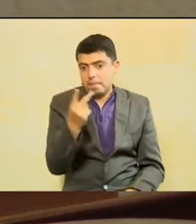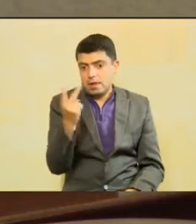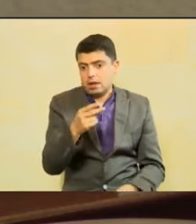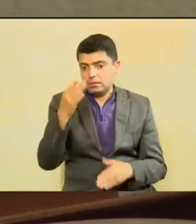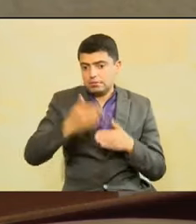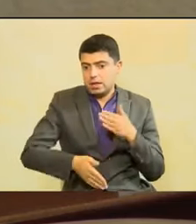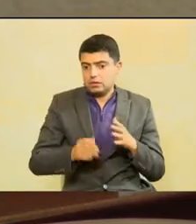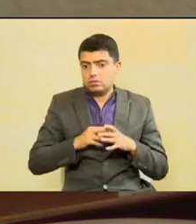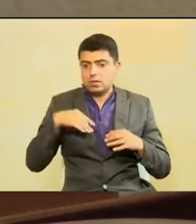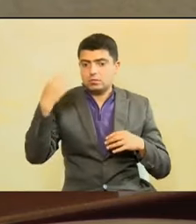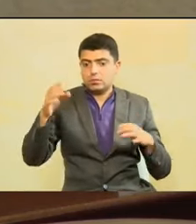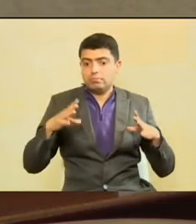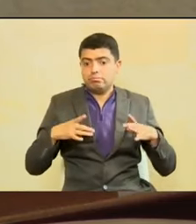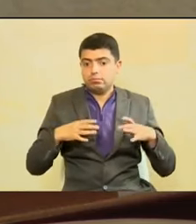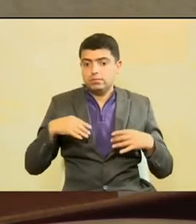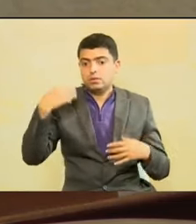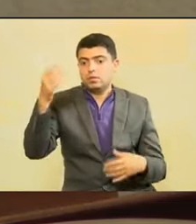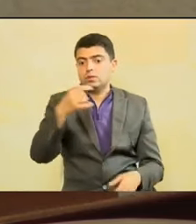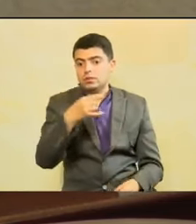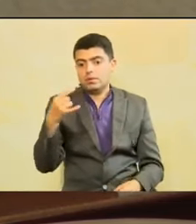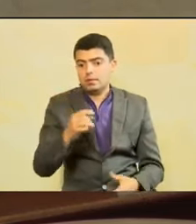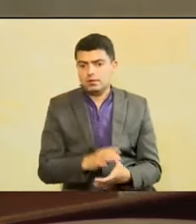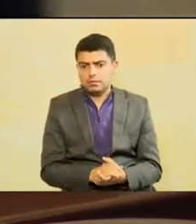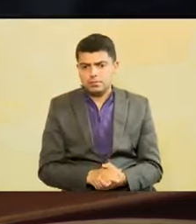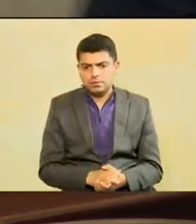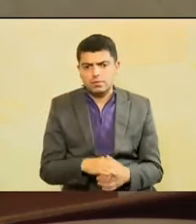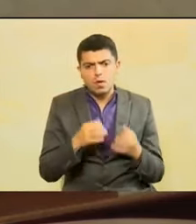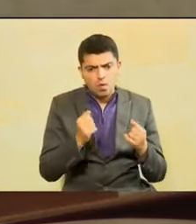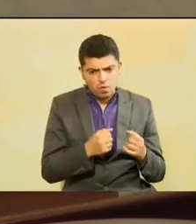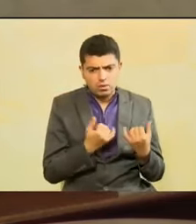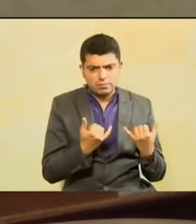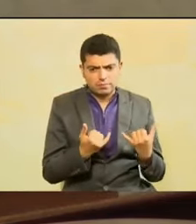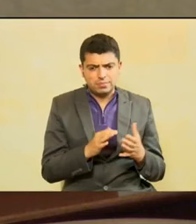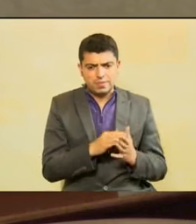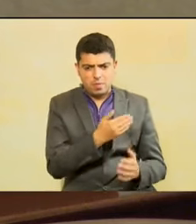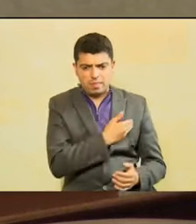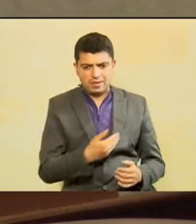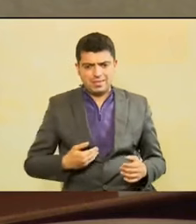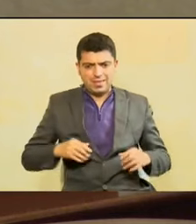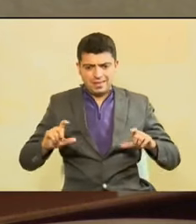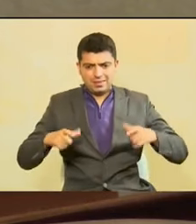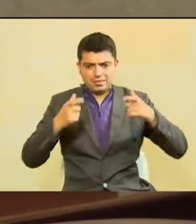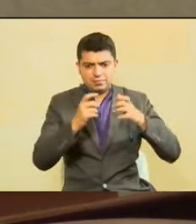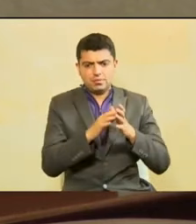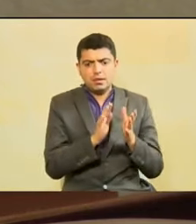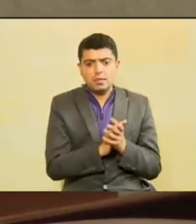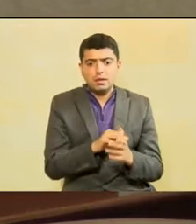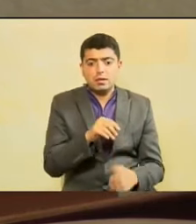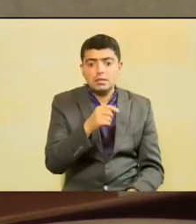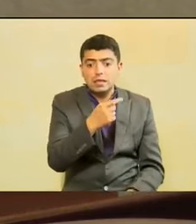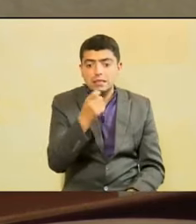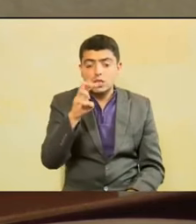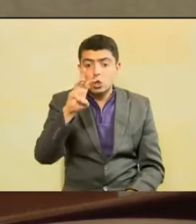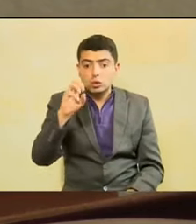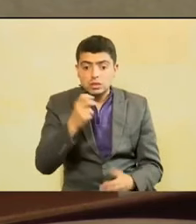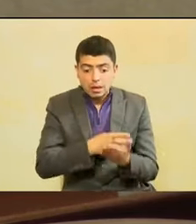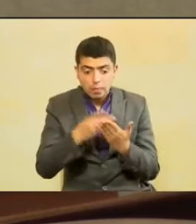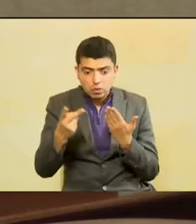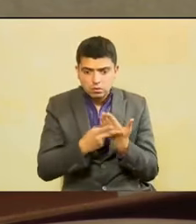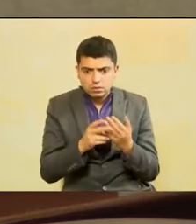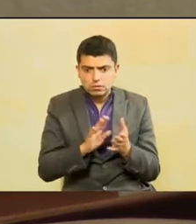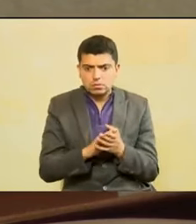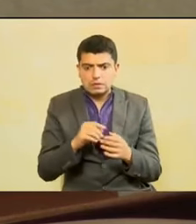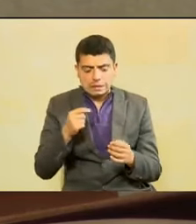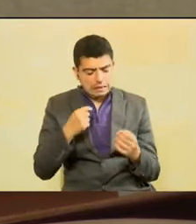hablando con el presidente de la cámara Me contaba que hay 180 proyectos la mayoría de iniciativa parlamentaria